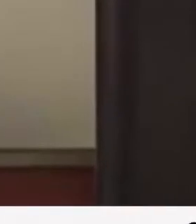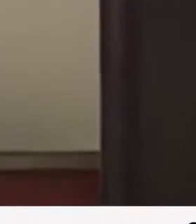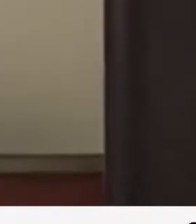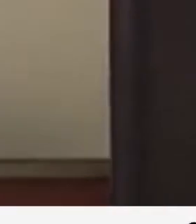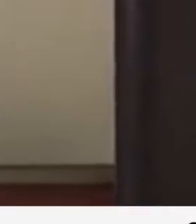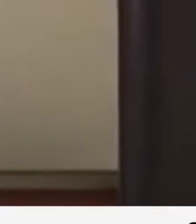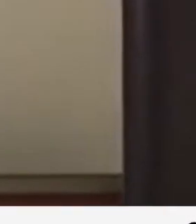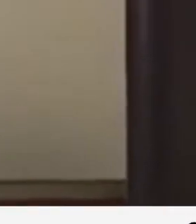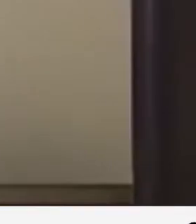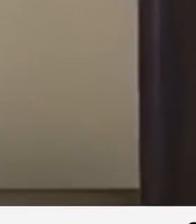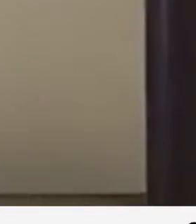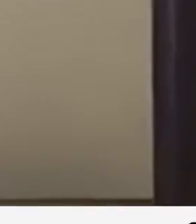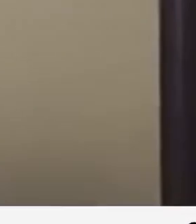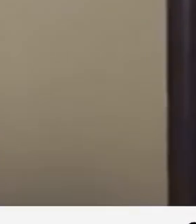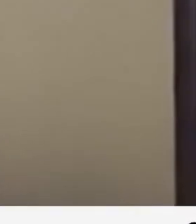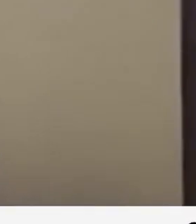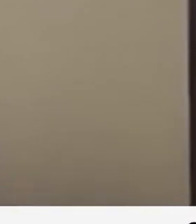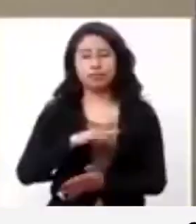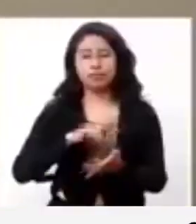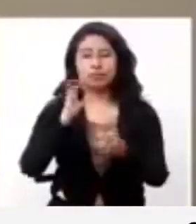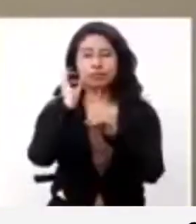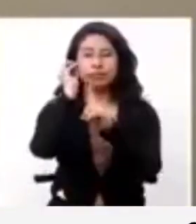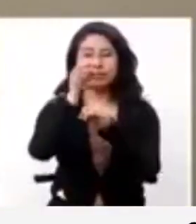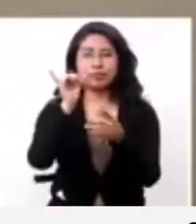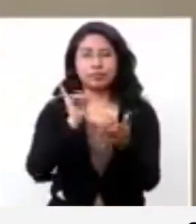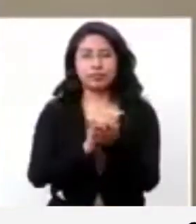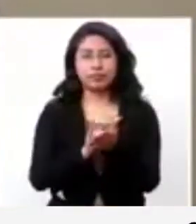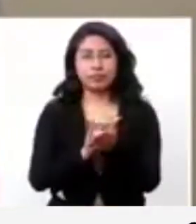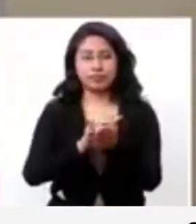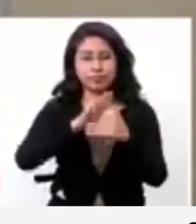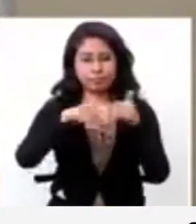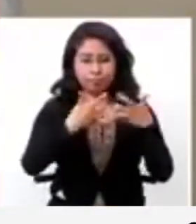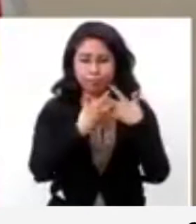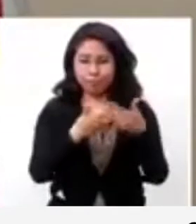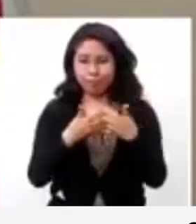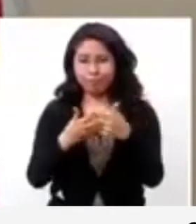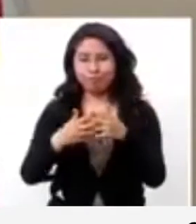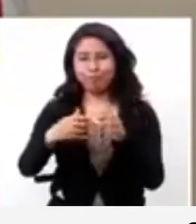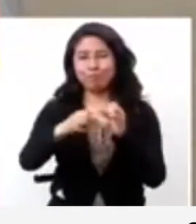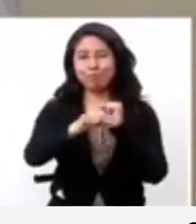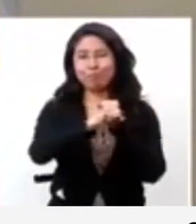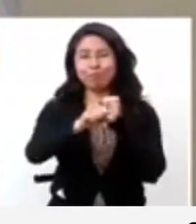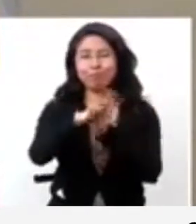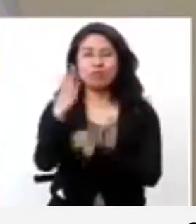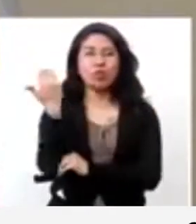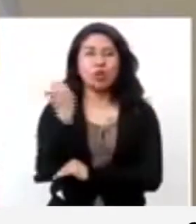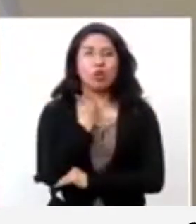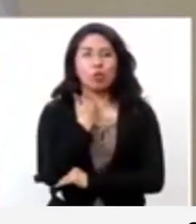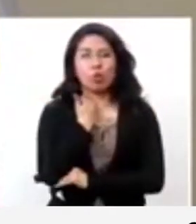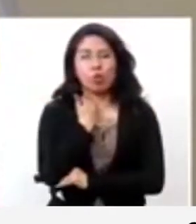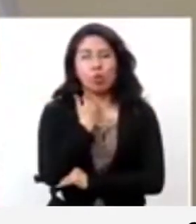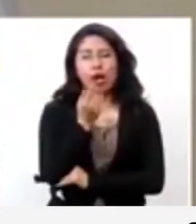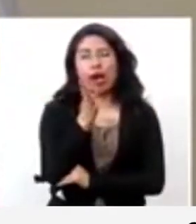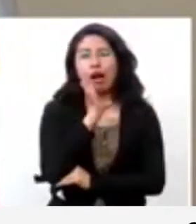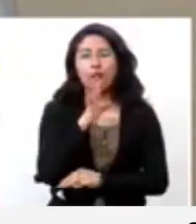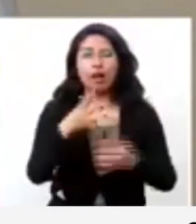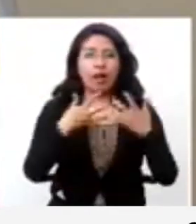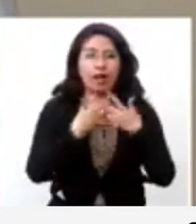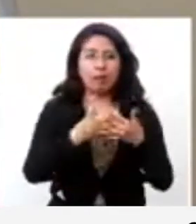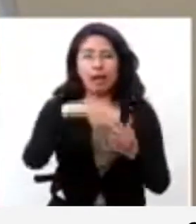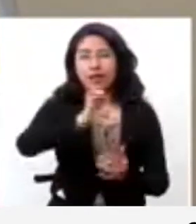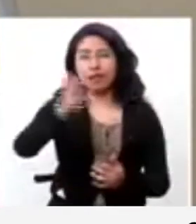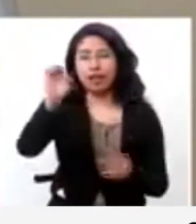El ministro de Obras Públicas, Iván Arias, se ha referido a las denuncias relacionadas con la supuesta quiebra de BOA y